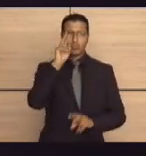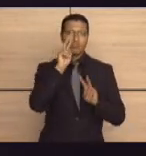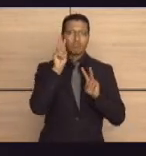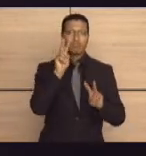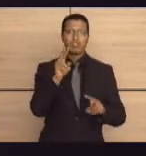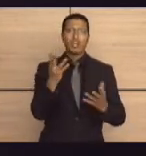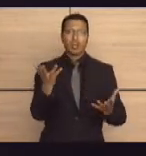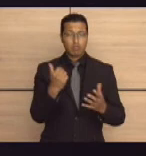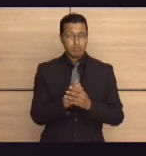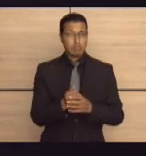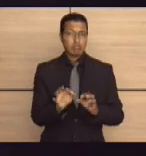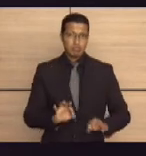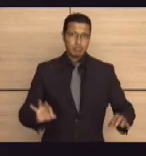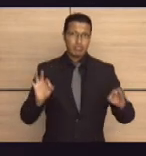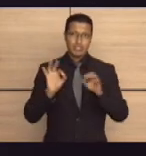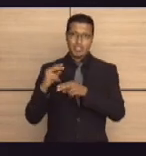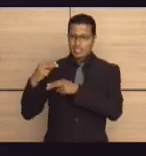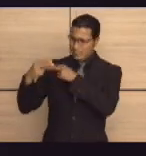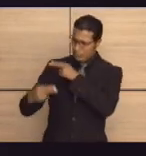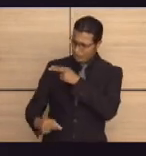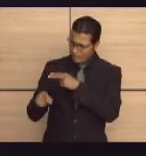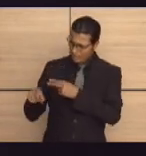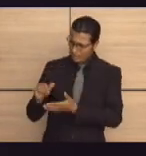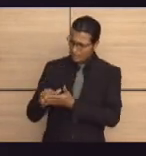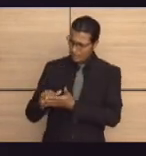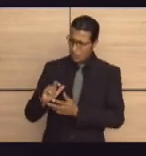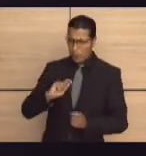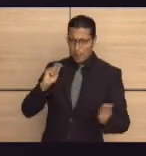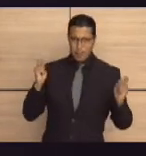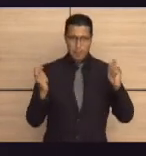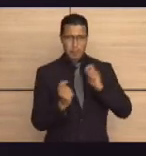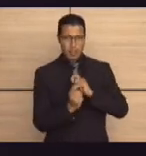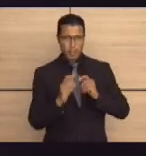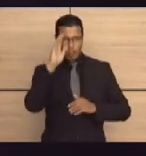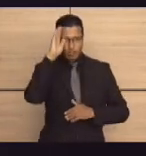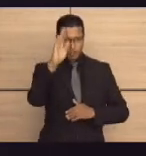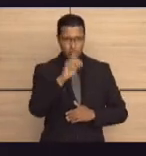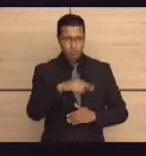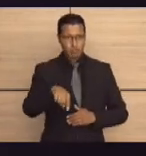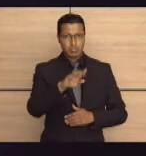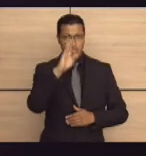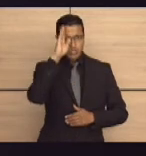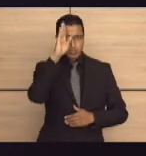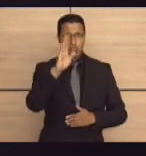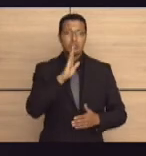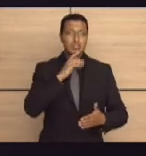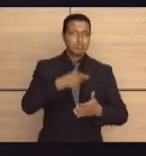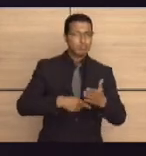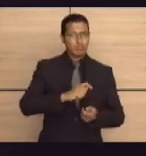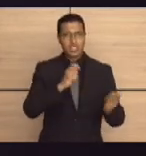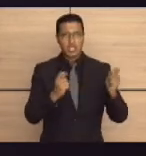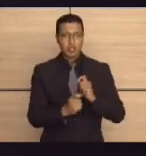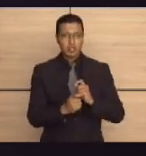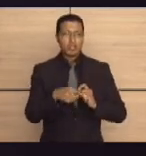oportunidad histórica de construir un país diferente. El futuro es de ustedes y el futuro empieza aquí, y